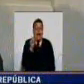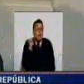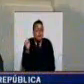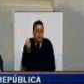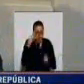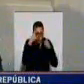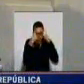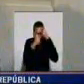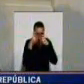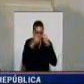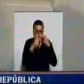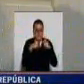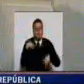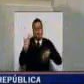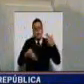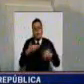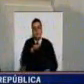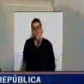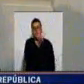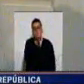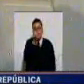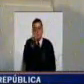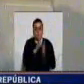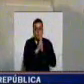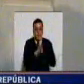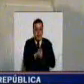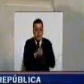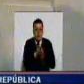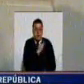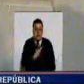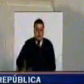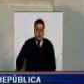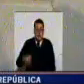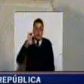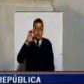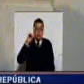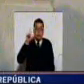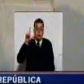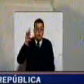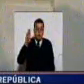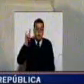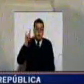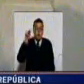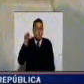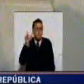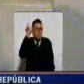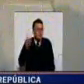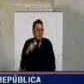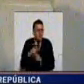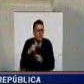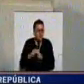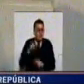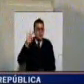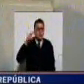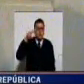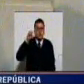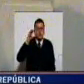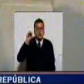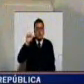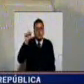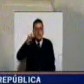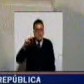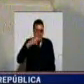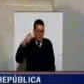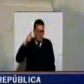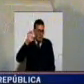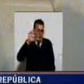El 22 de diciembre, el presidente de Colbún, el señor Thomas Keller, en una entrevista de una página en